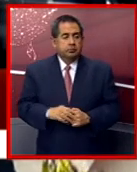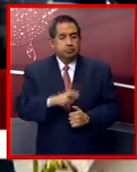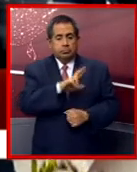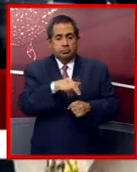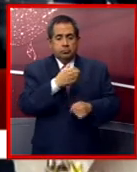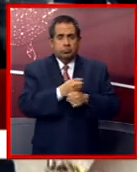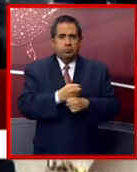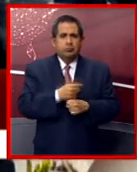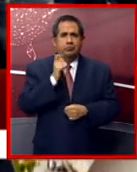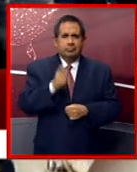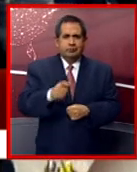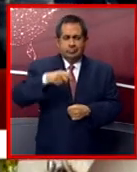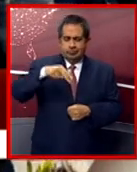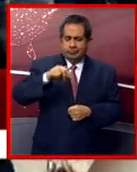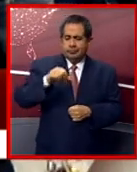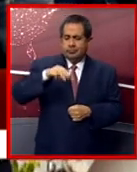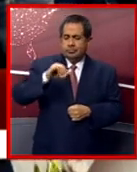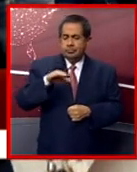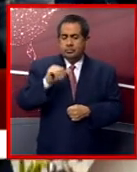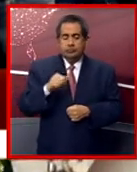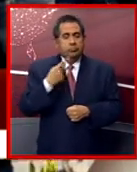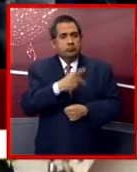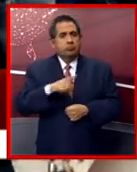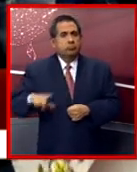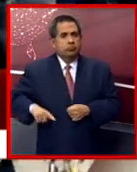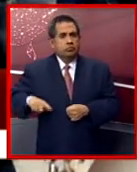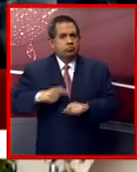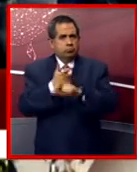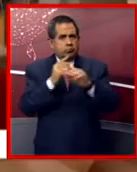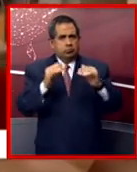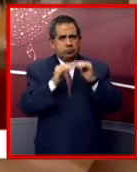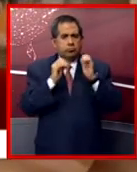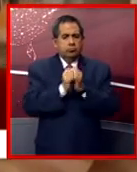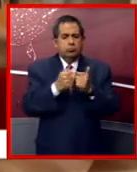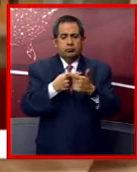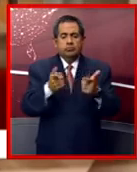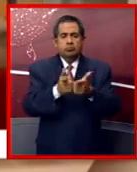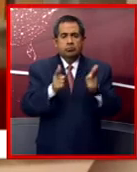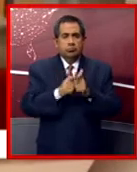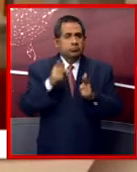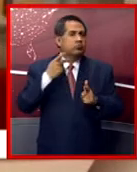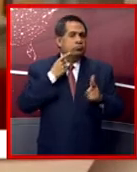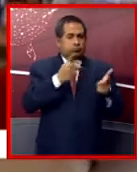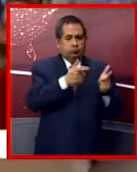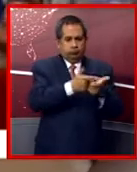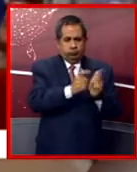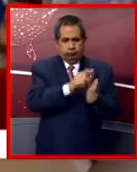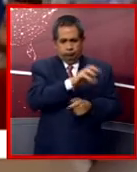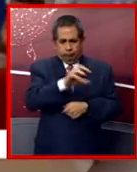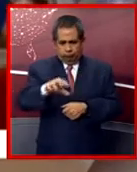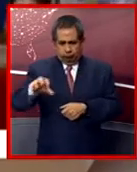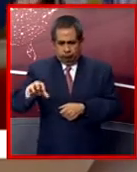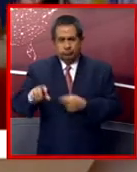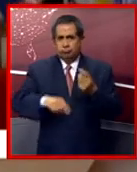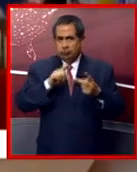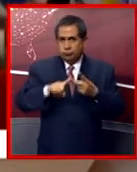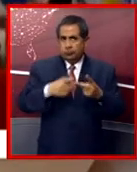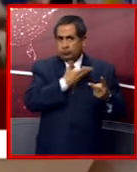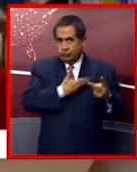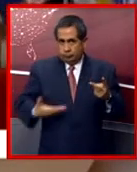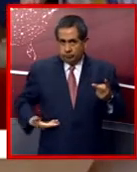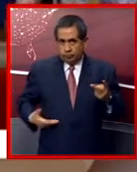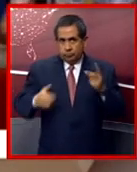nombre oficial, cuenta con un sistema de gobierno democrático multipartidista. Tiene un ejecutivo representado en